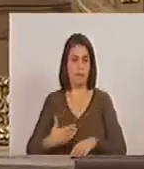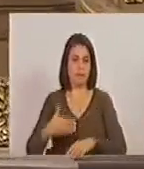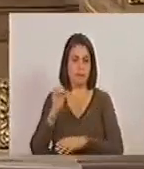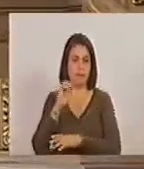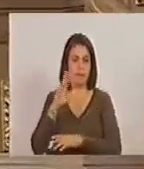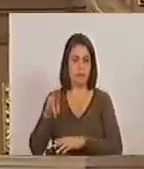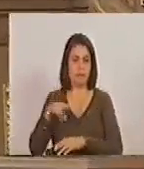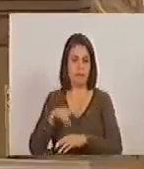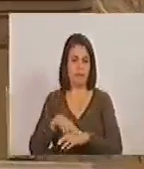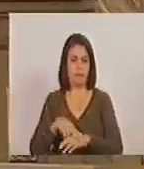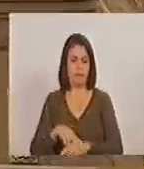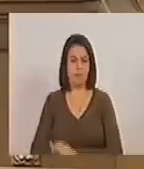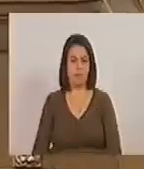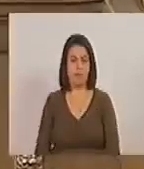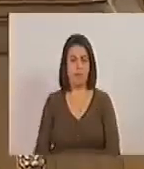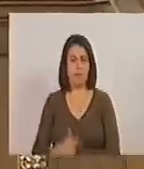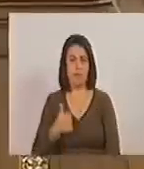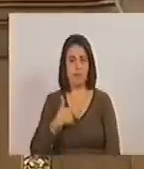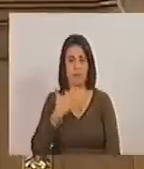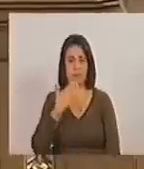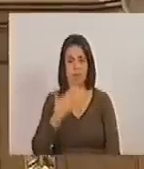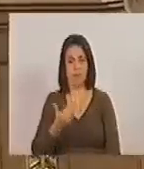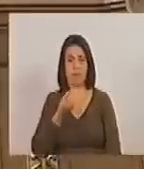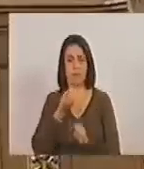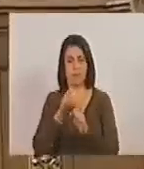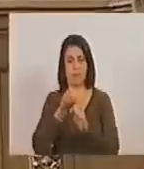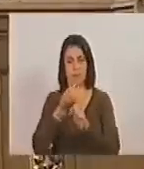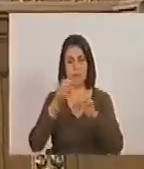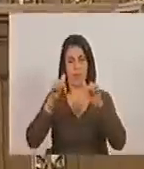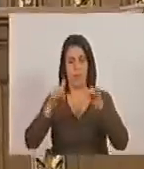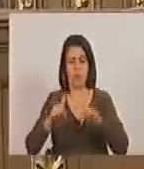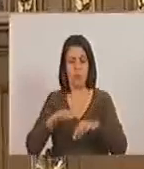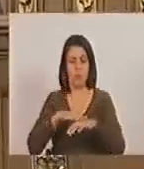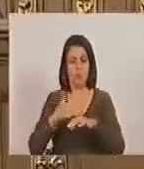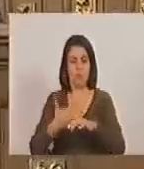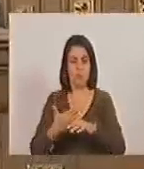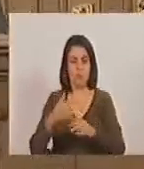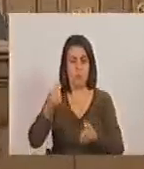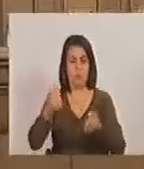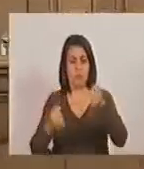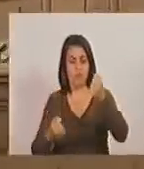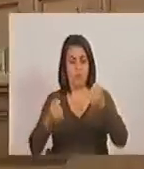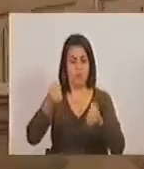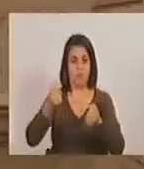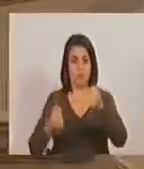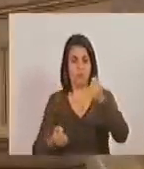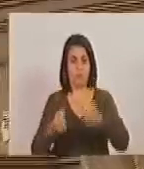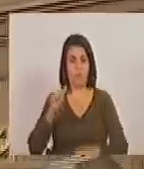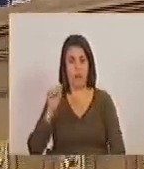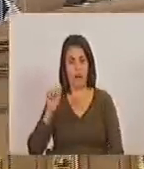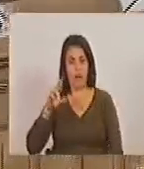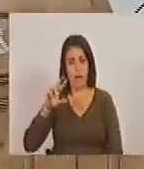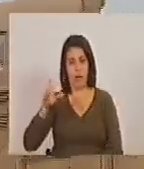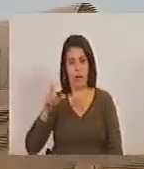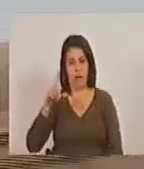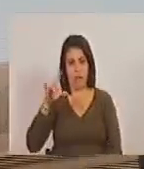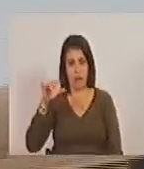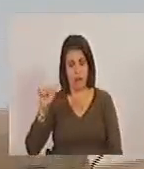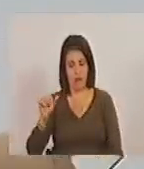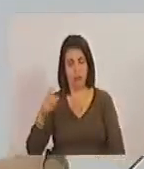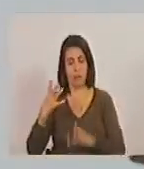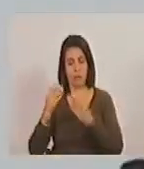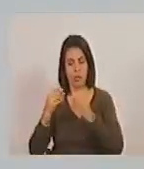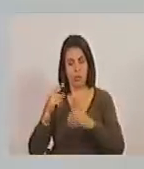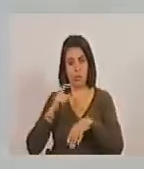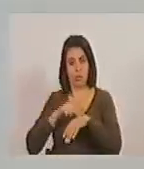Asamblea Nacional. Yo pedí la palabra hoy porque yo fui chofer de Argelia Laya mucho tiempo y yo sabía